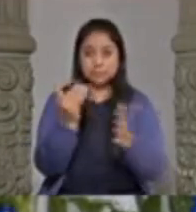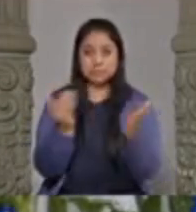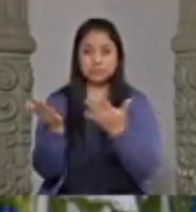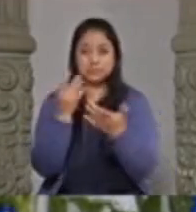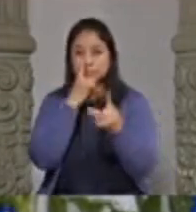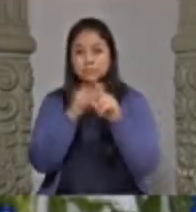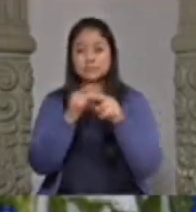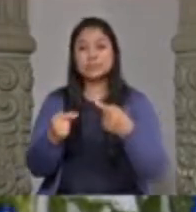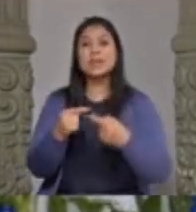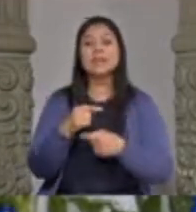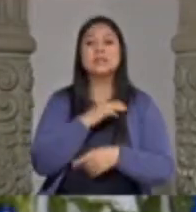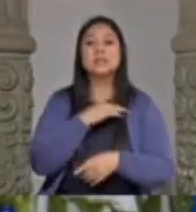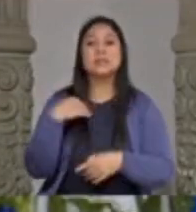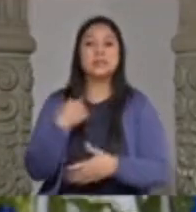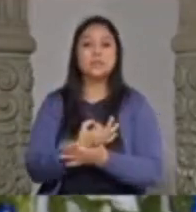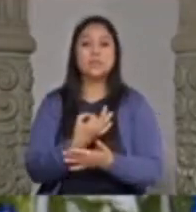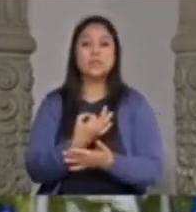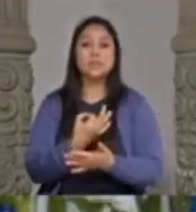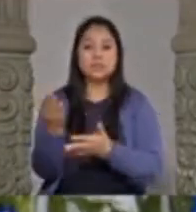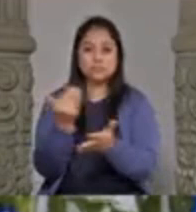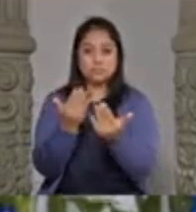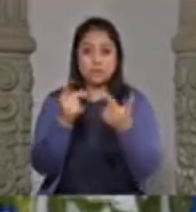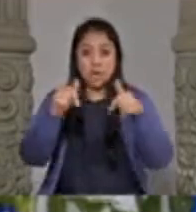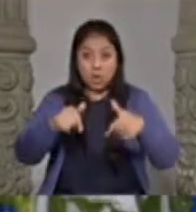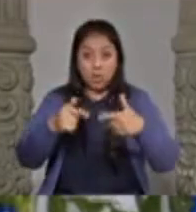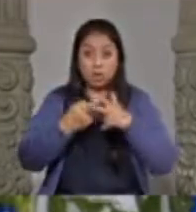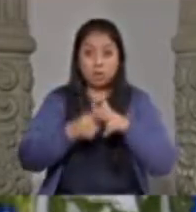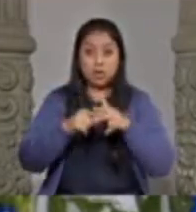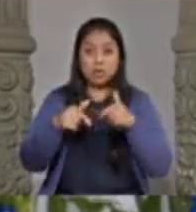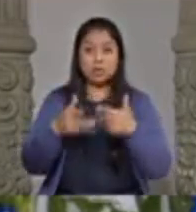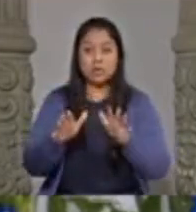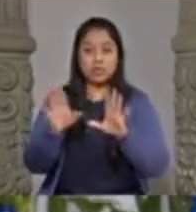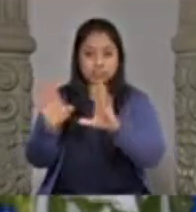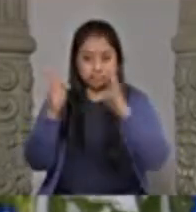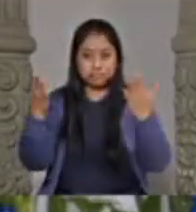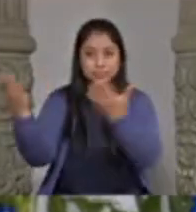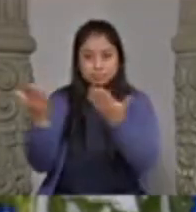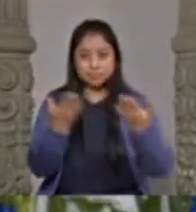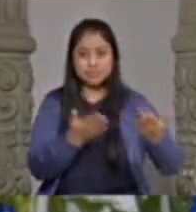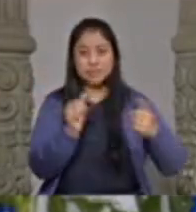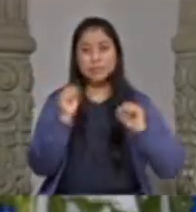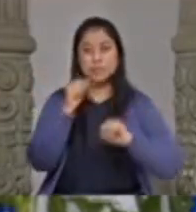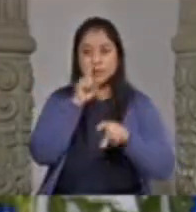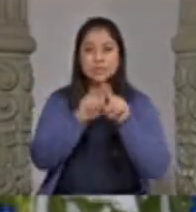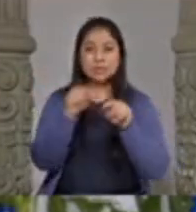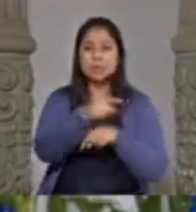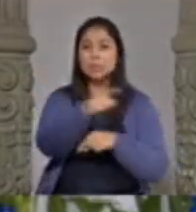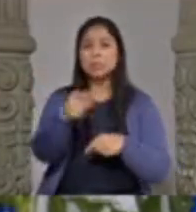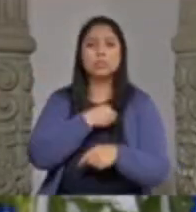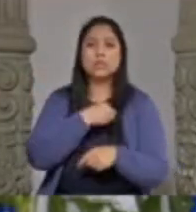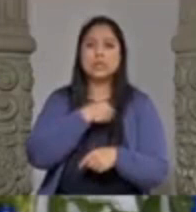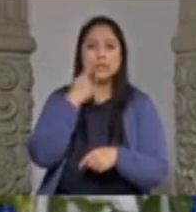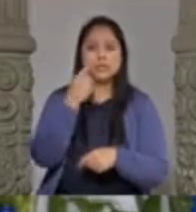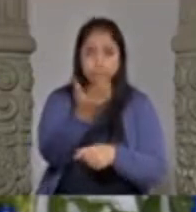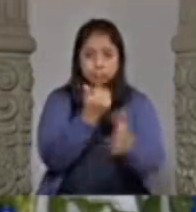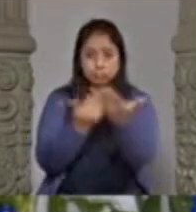página electrónica del Ministerio de Finanzas, en donde desde ya hay abierta la posibilidad de que el que quiera pueda